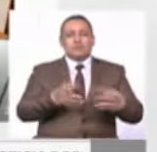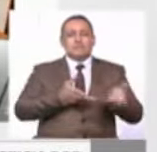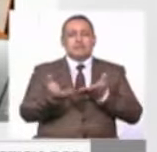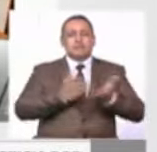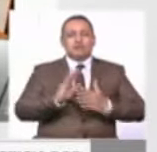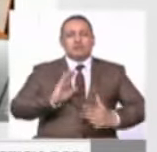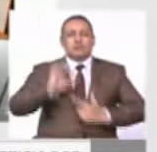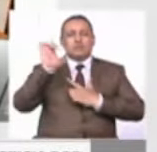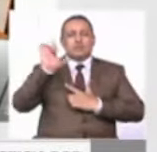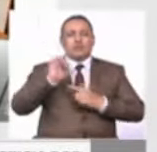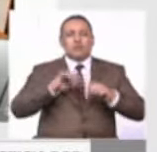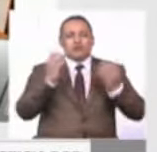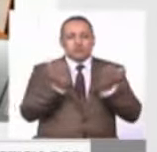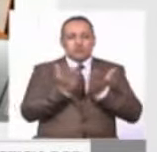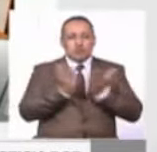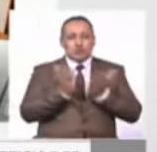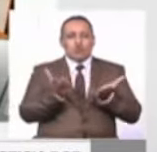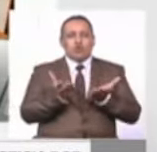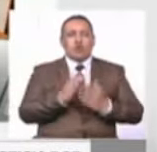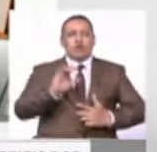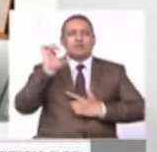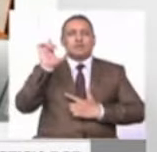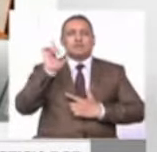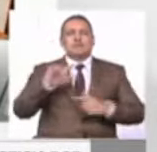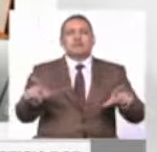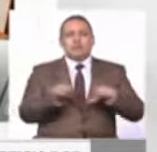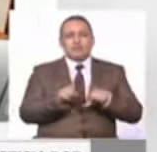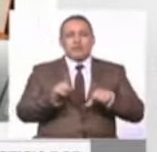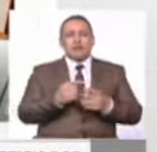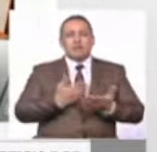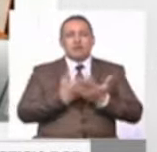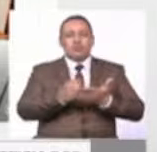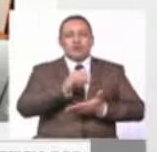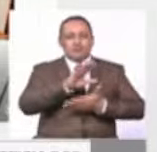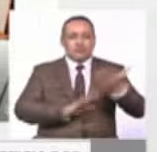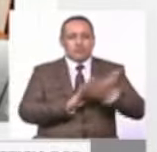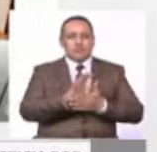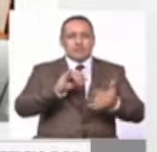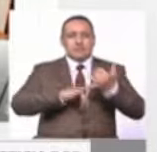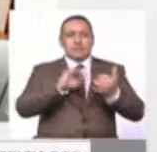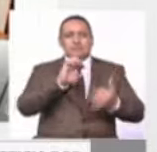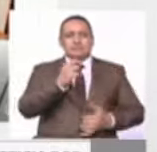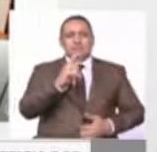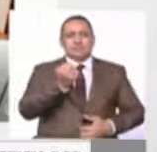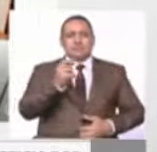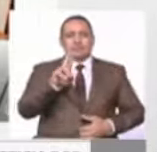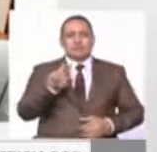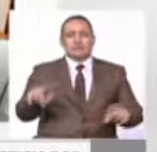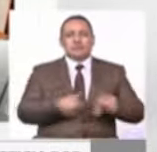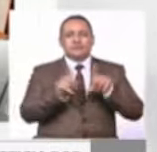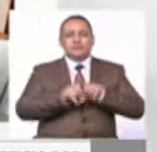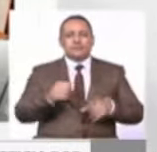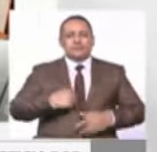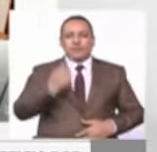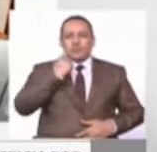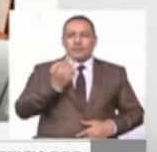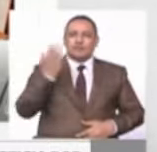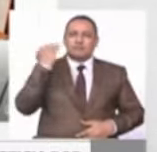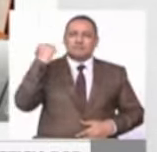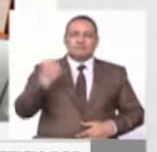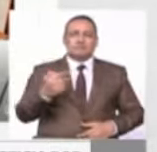obligatorio o que habían estudiado en Colegio Militar había un informe de servir Me parece que cuando el señor Cortés era